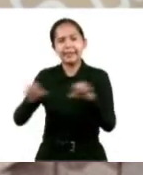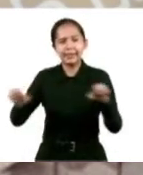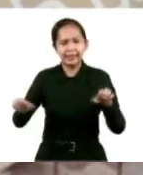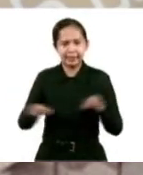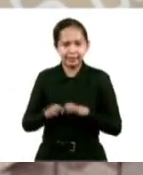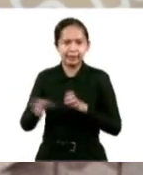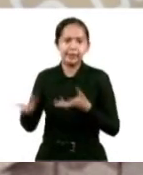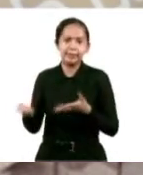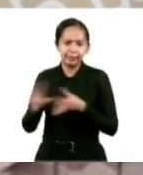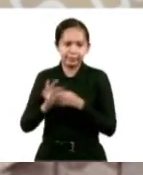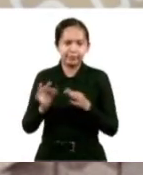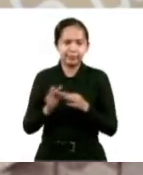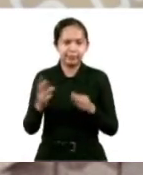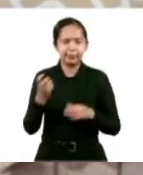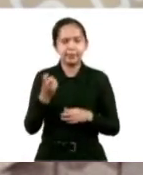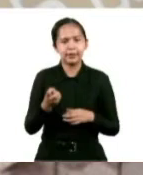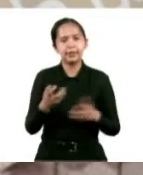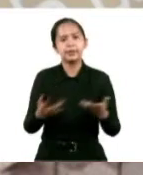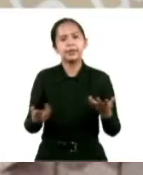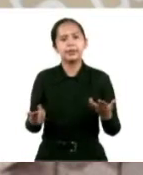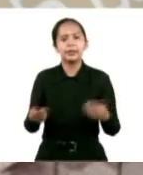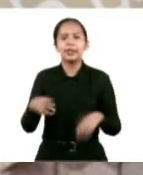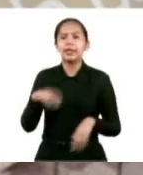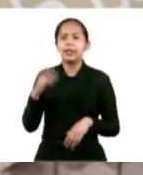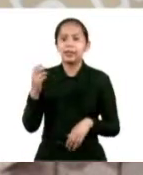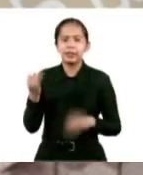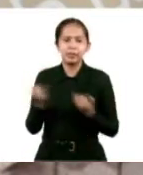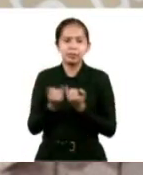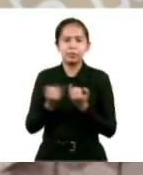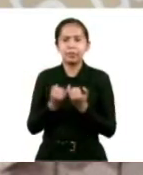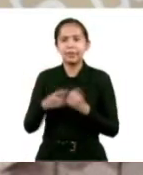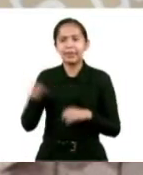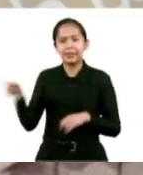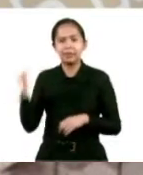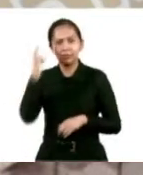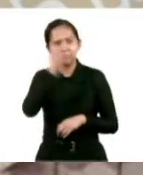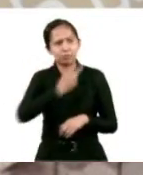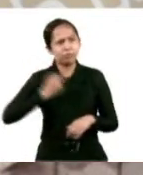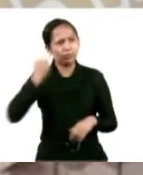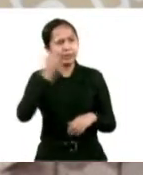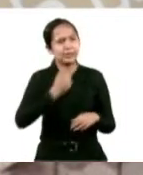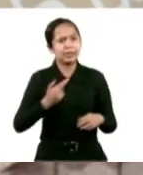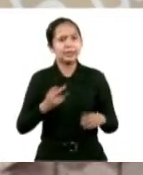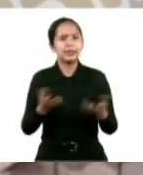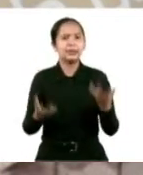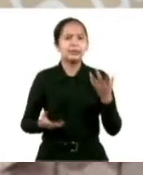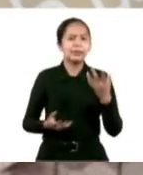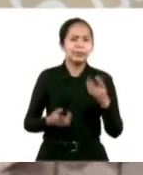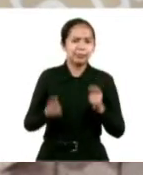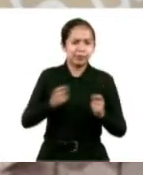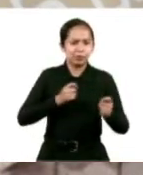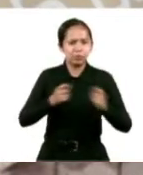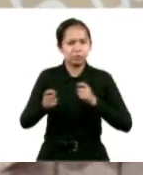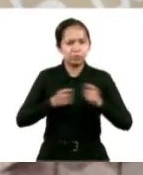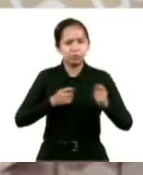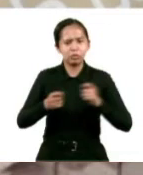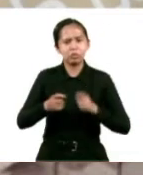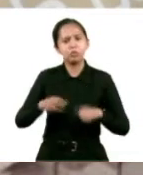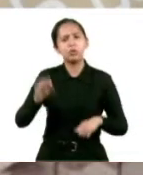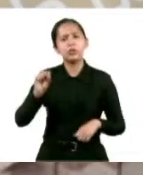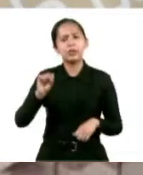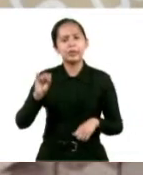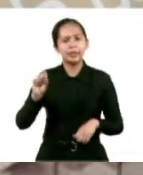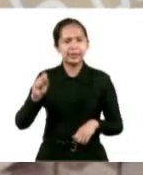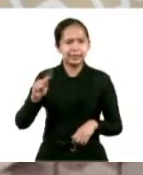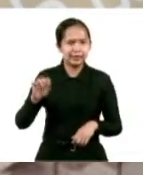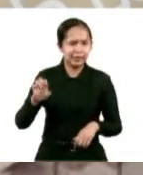2, con las barreras preventivas que, según su propia definición, son controles, sistemas, prácticas